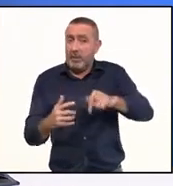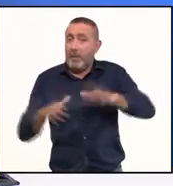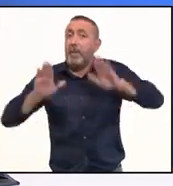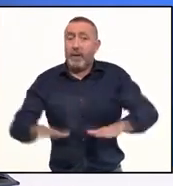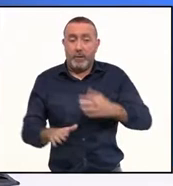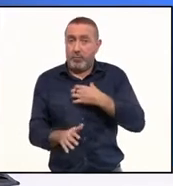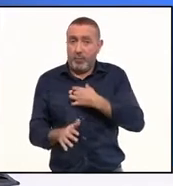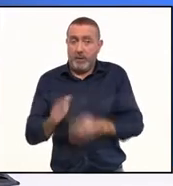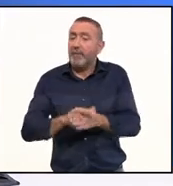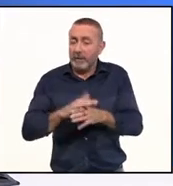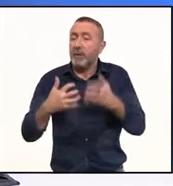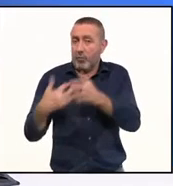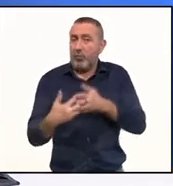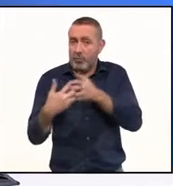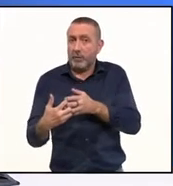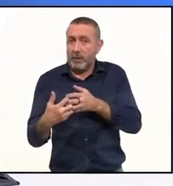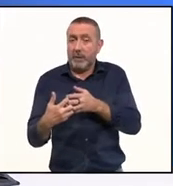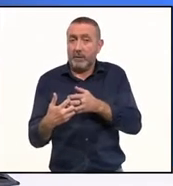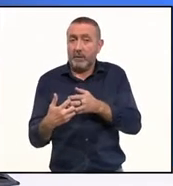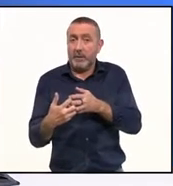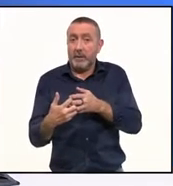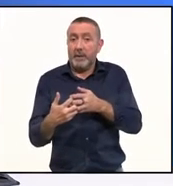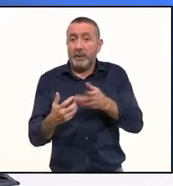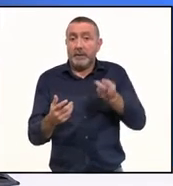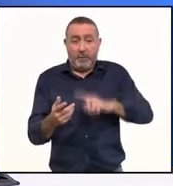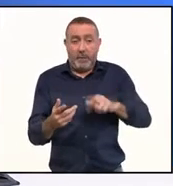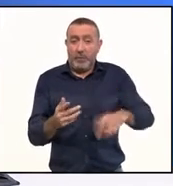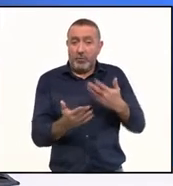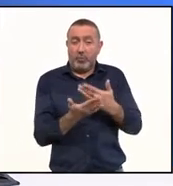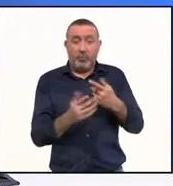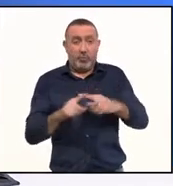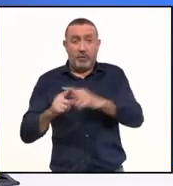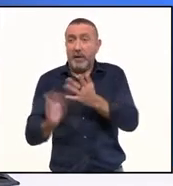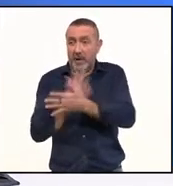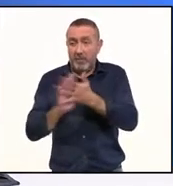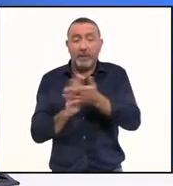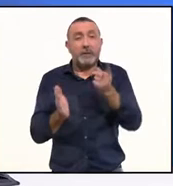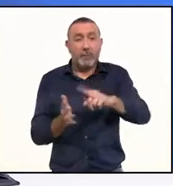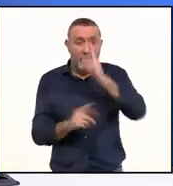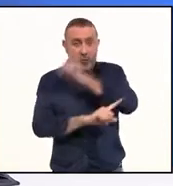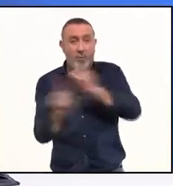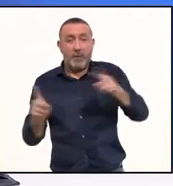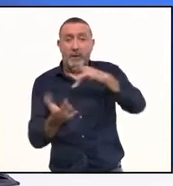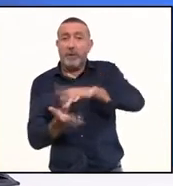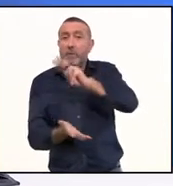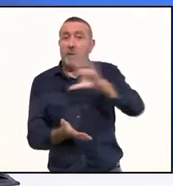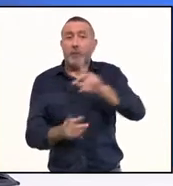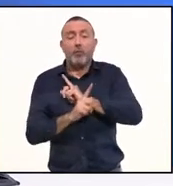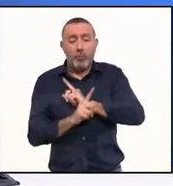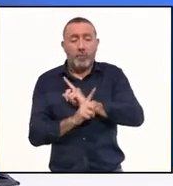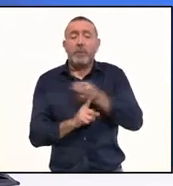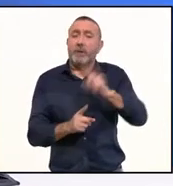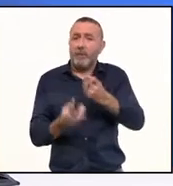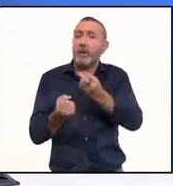y que aparte de lo que estamos comentando y celebrar pues tenemos que decir que hay salida